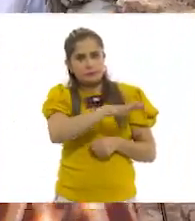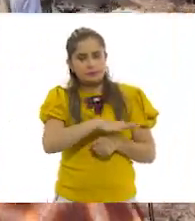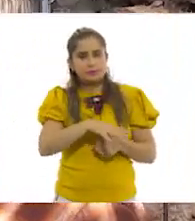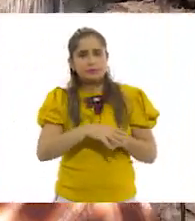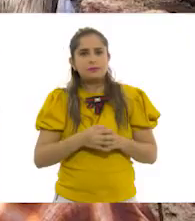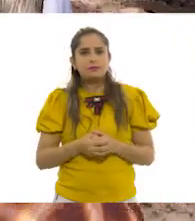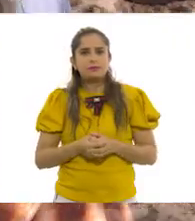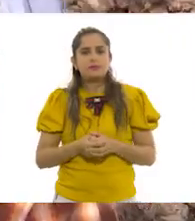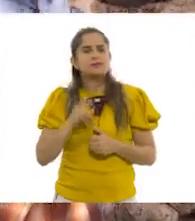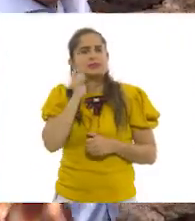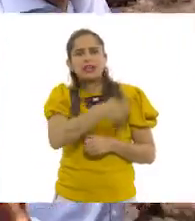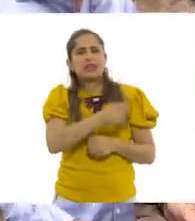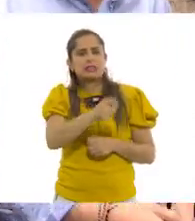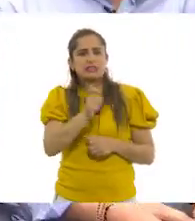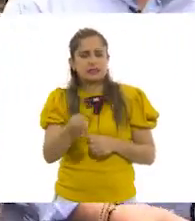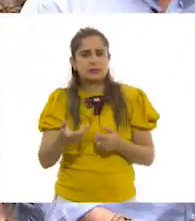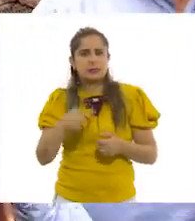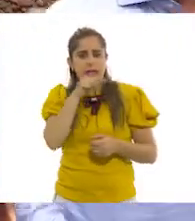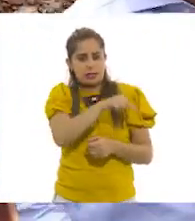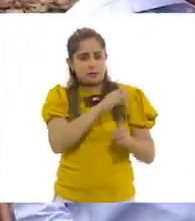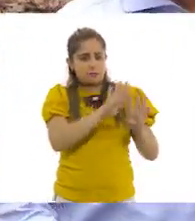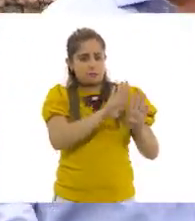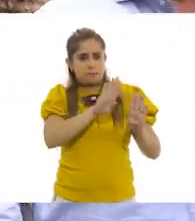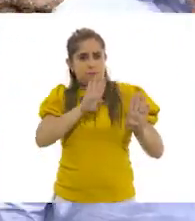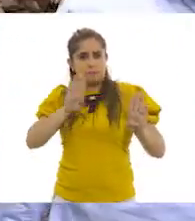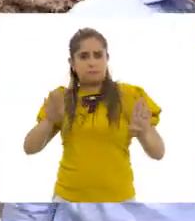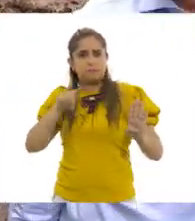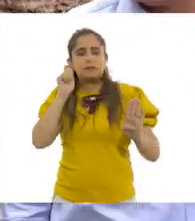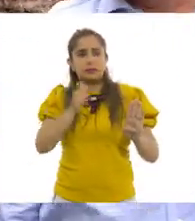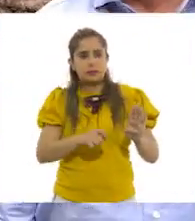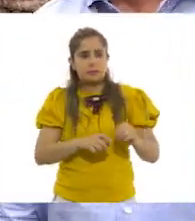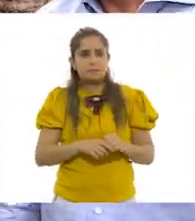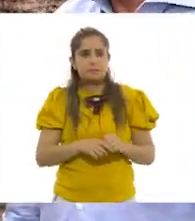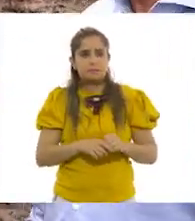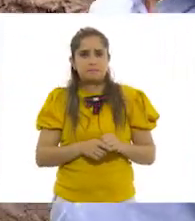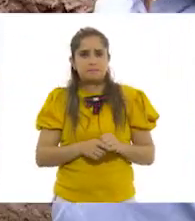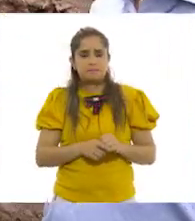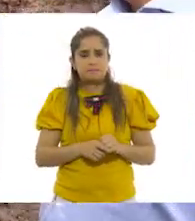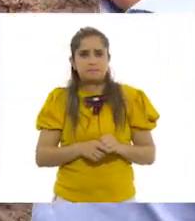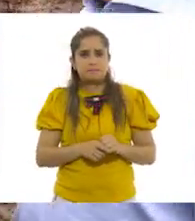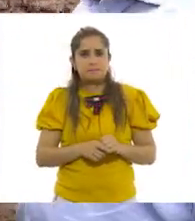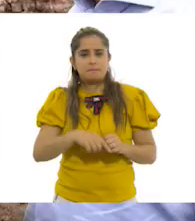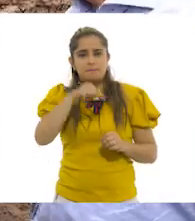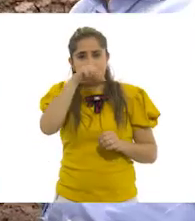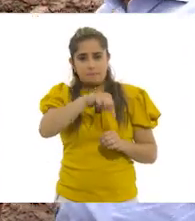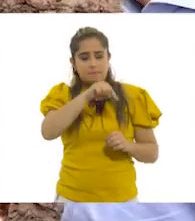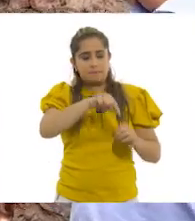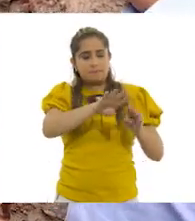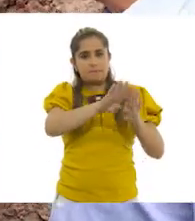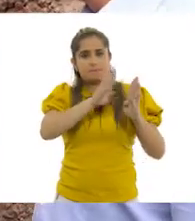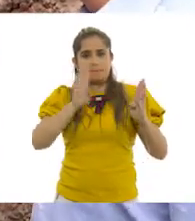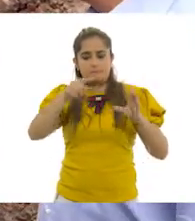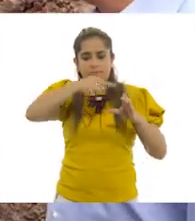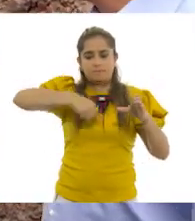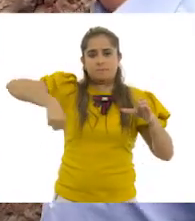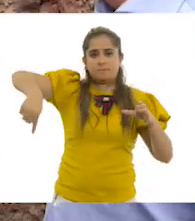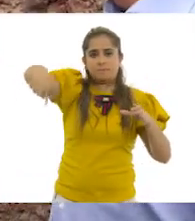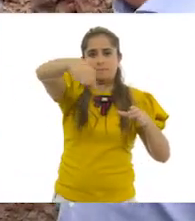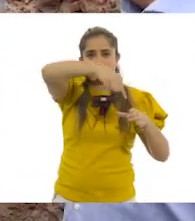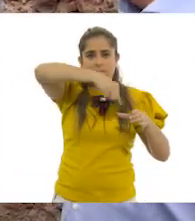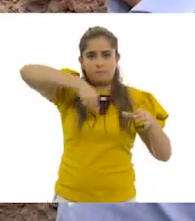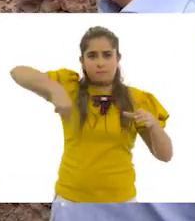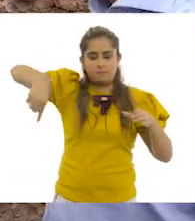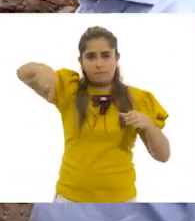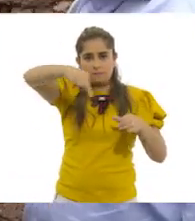¿qué es? ¿Es la extensión de...? Sí, es el basamento circular que tiene adosado en la